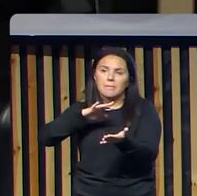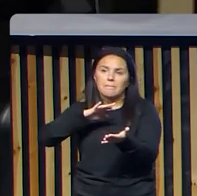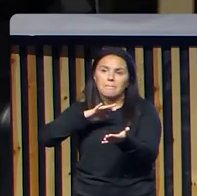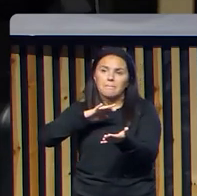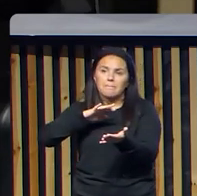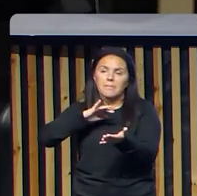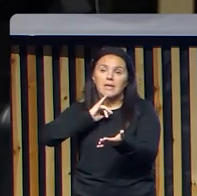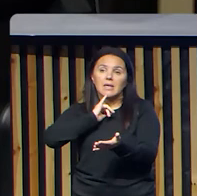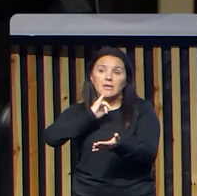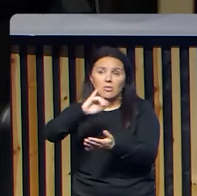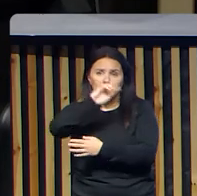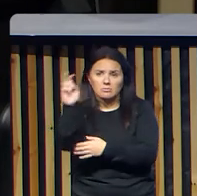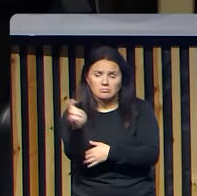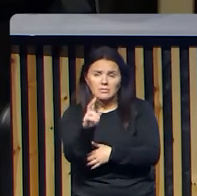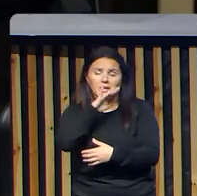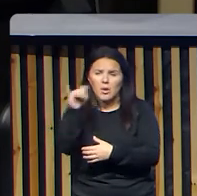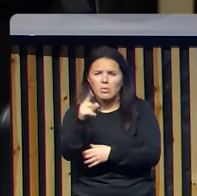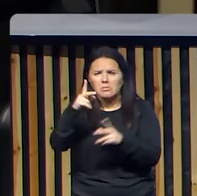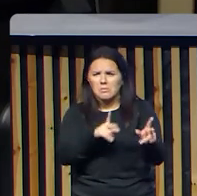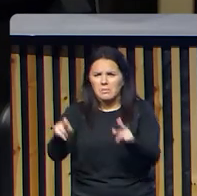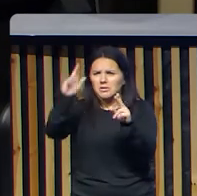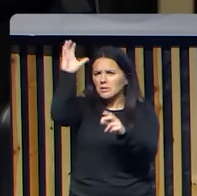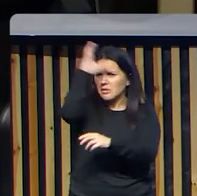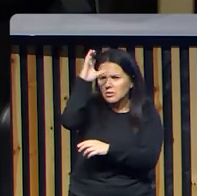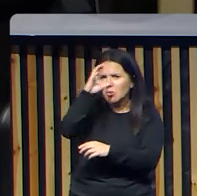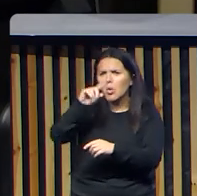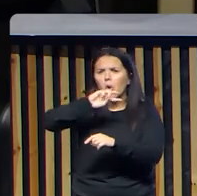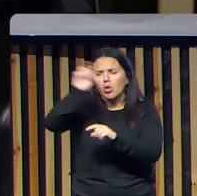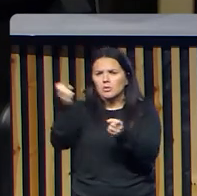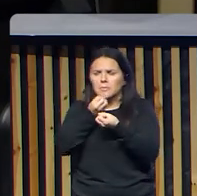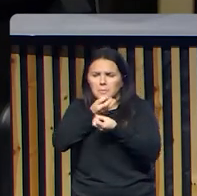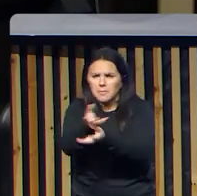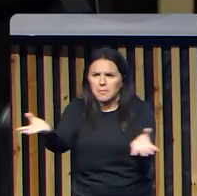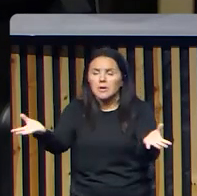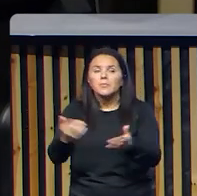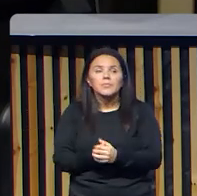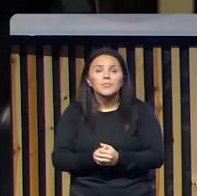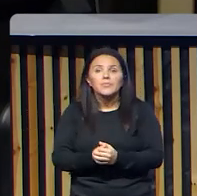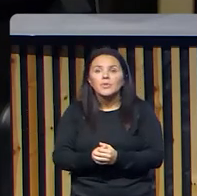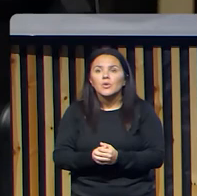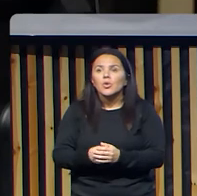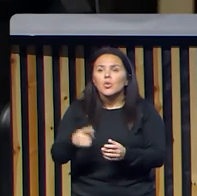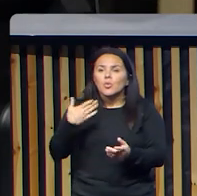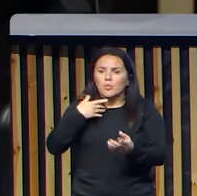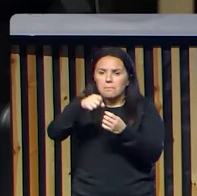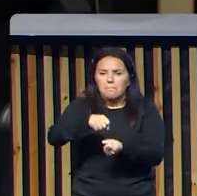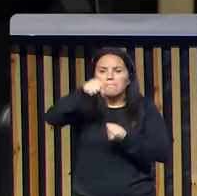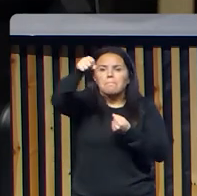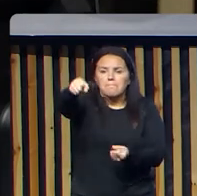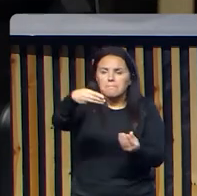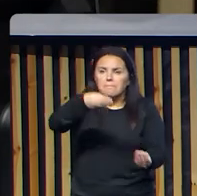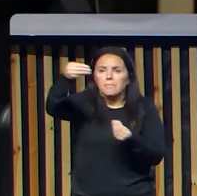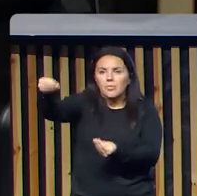y tiene una parte científica y una divulgativa muy interesante es que hiciera un manifiesto para